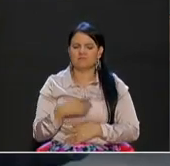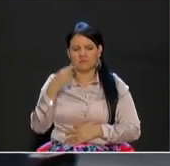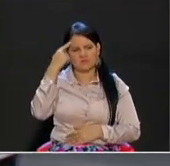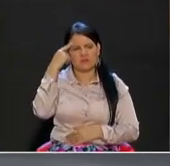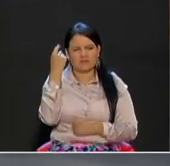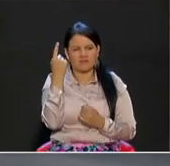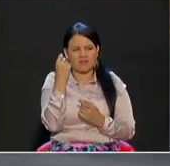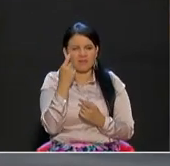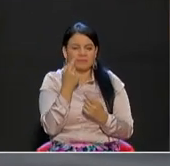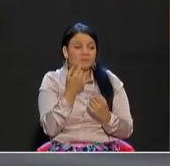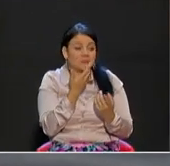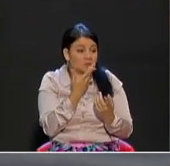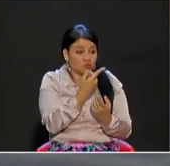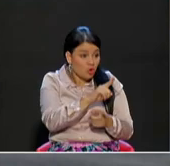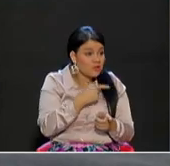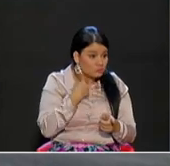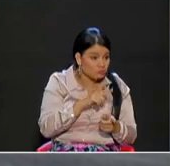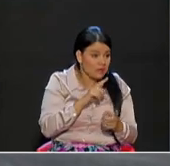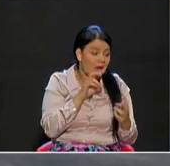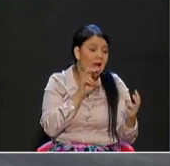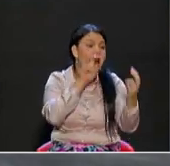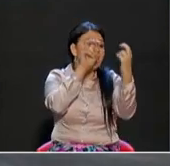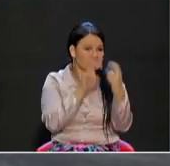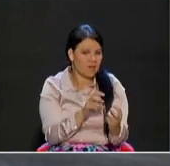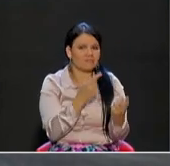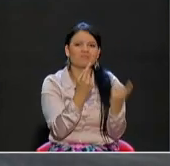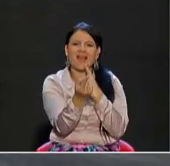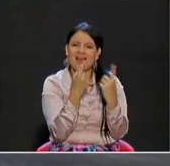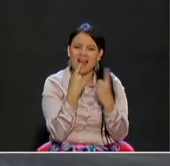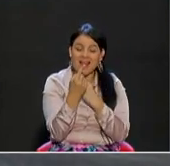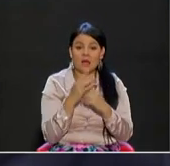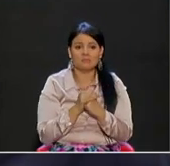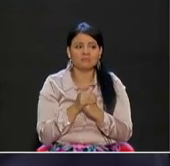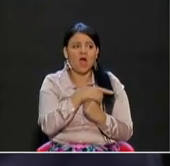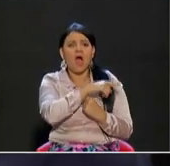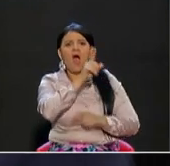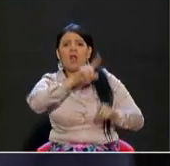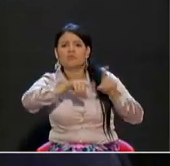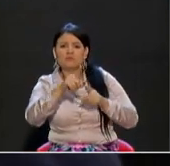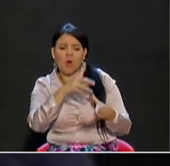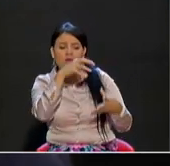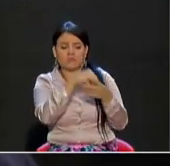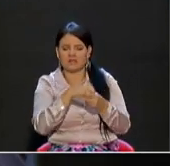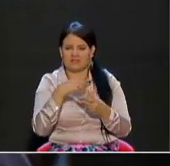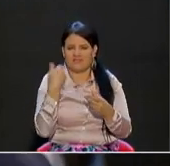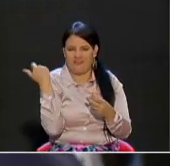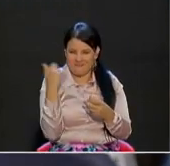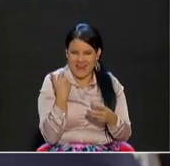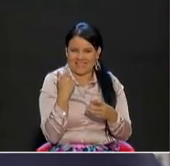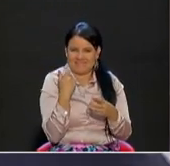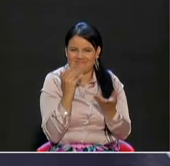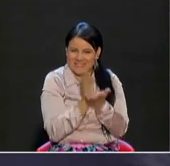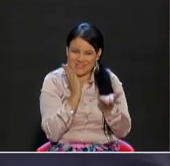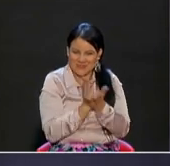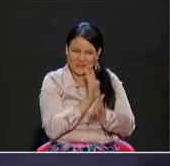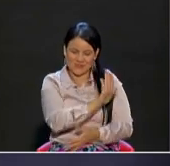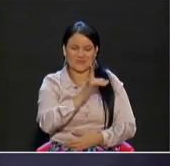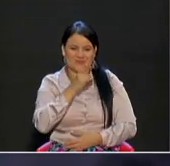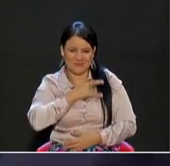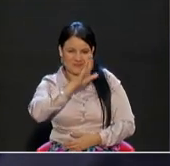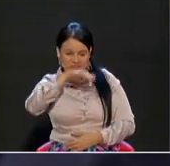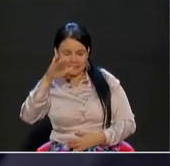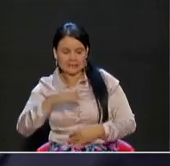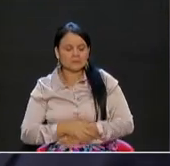entiendo bien he hablado con algunos estudiantes de la universidad de antioquia sobre reparos acerca del esmad y las